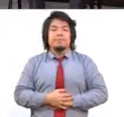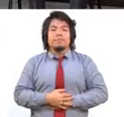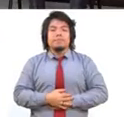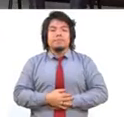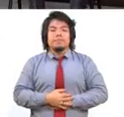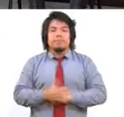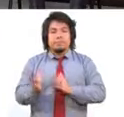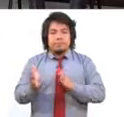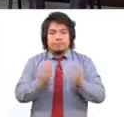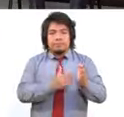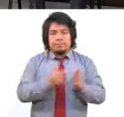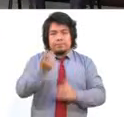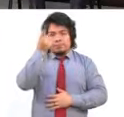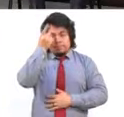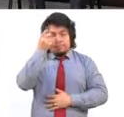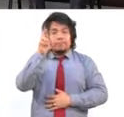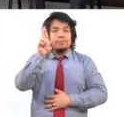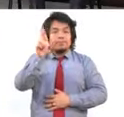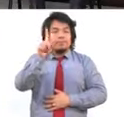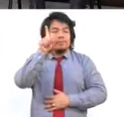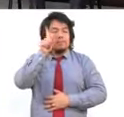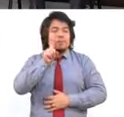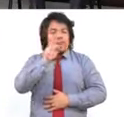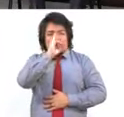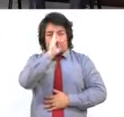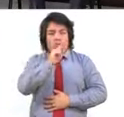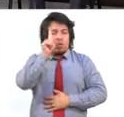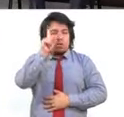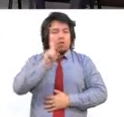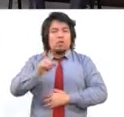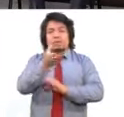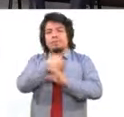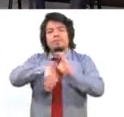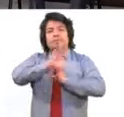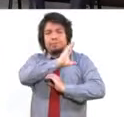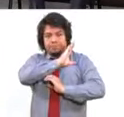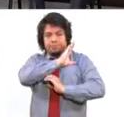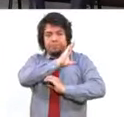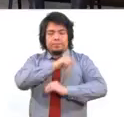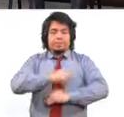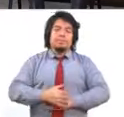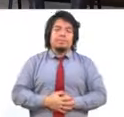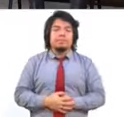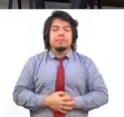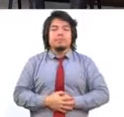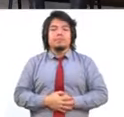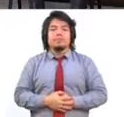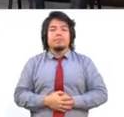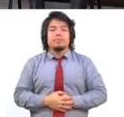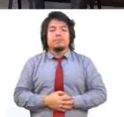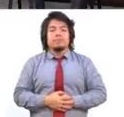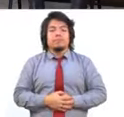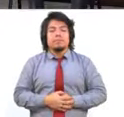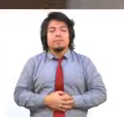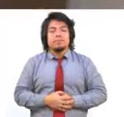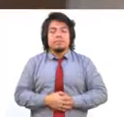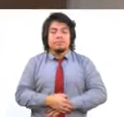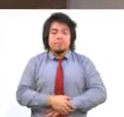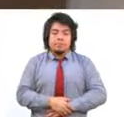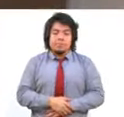Preside este acto la jefa de gobierno de la Ciudad de México, doctora Claudia Sheinbaum Pardo.